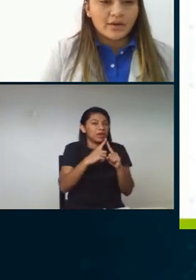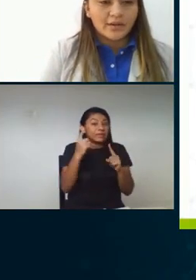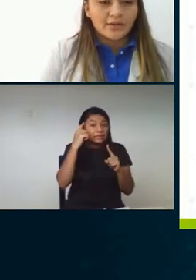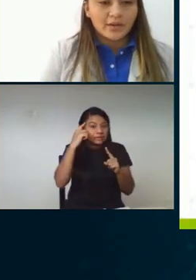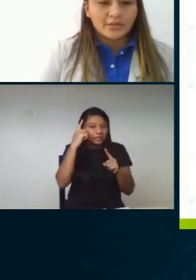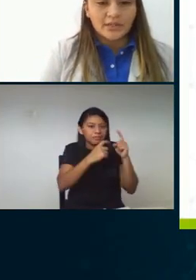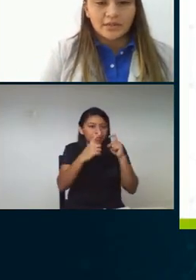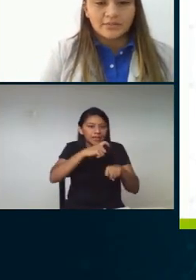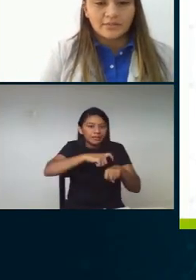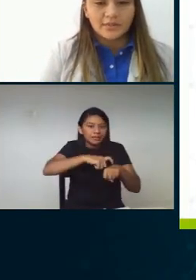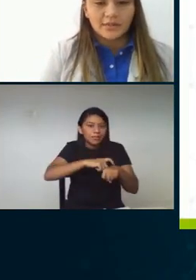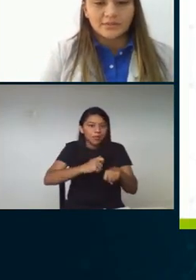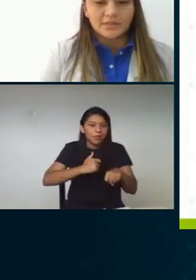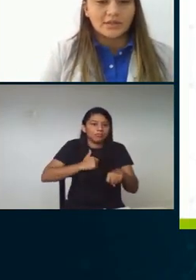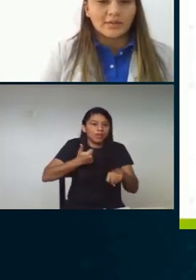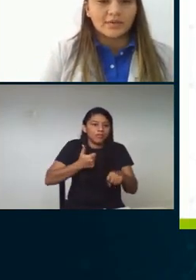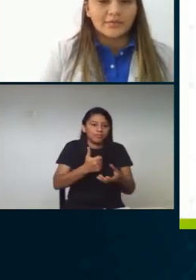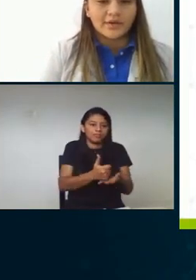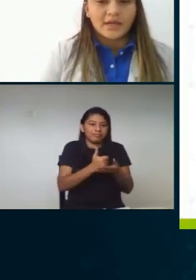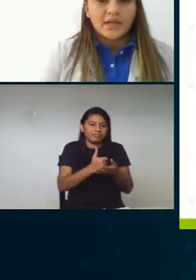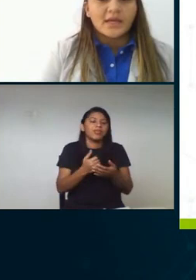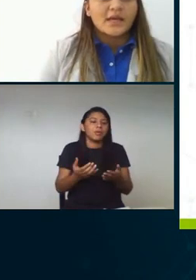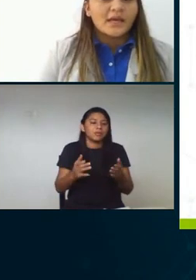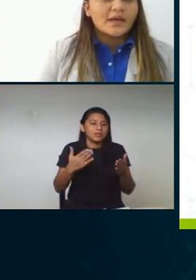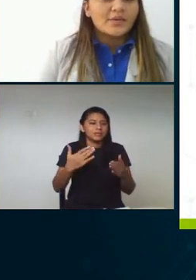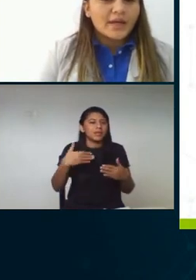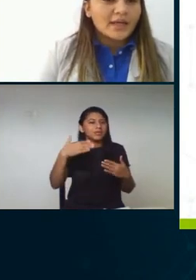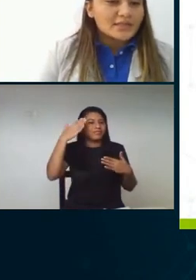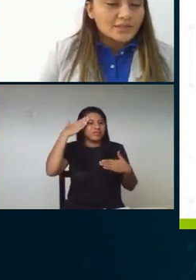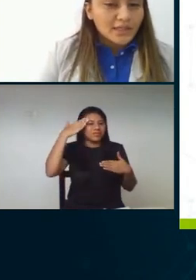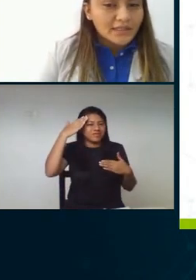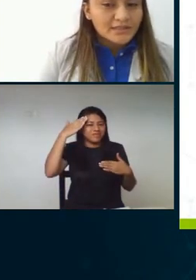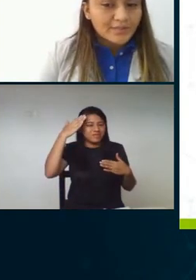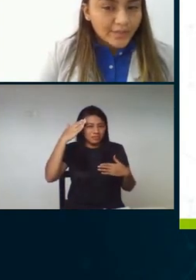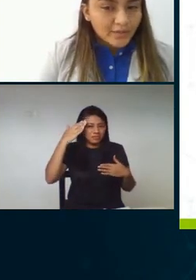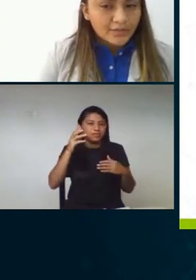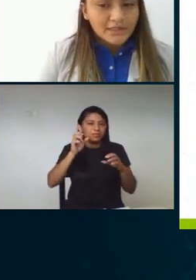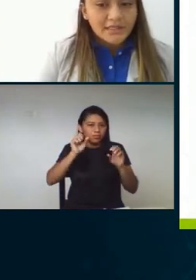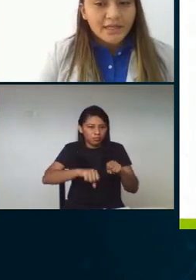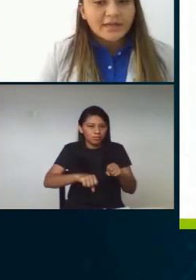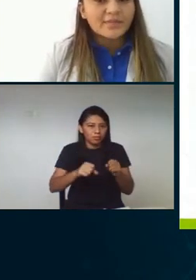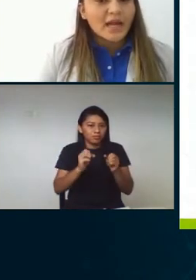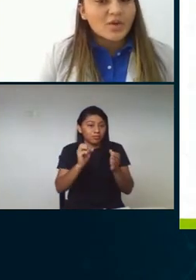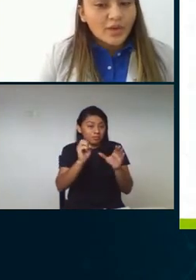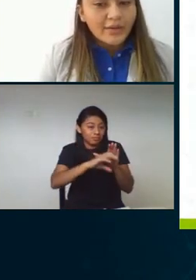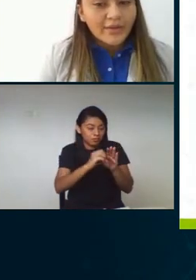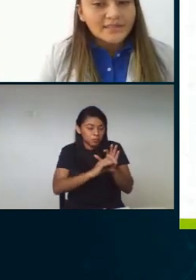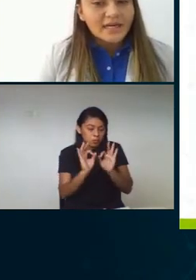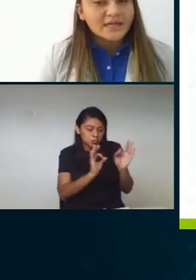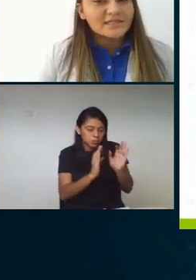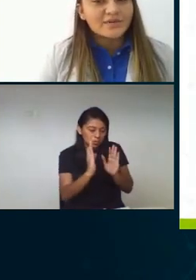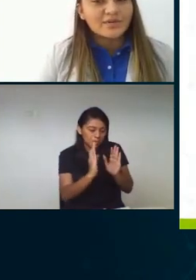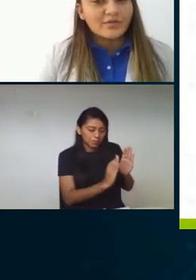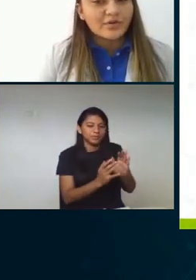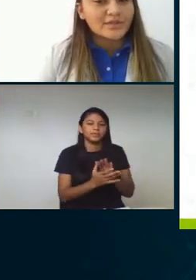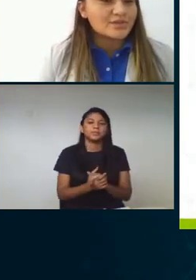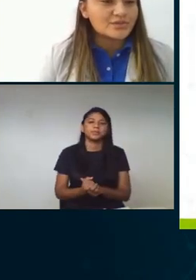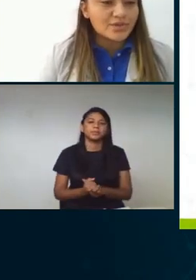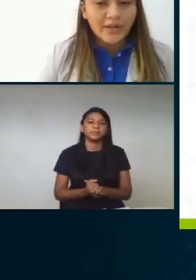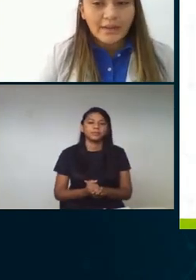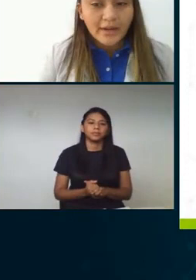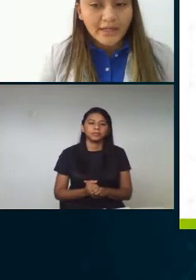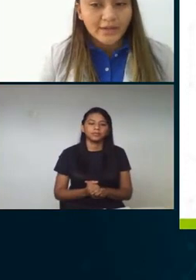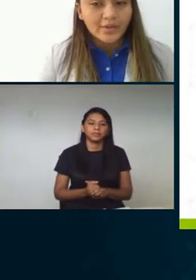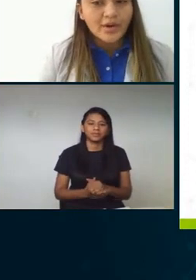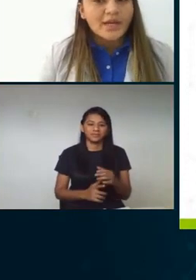Jenny, colabórame con la otra diapositiva, por favor. Una de las otras preguntas era, ¿alguna vez ha recibido